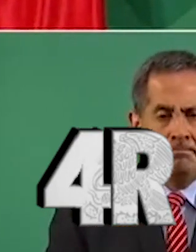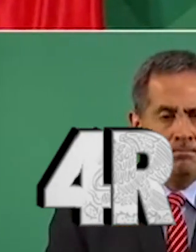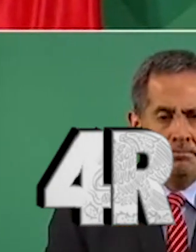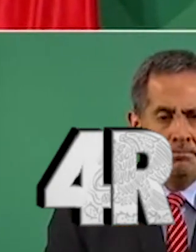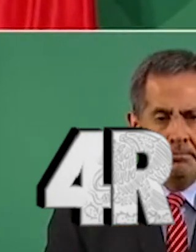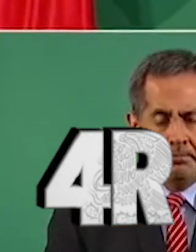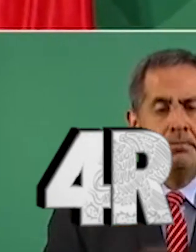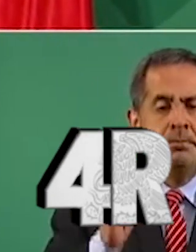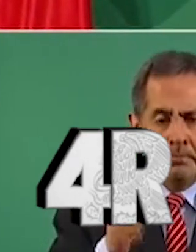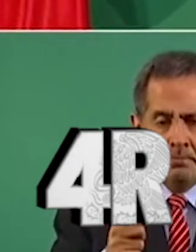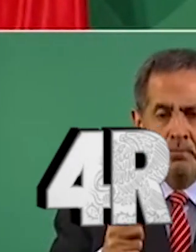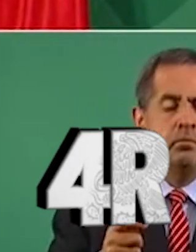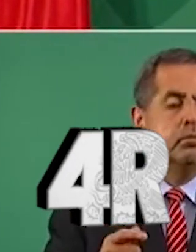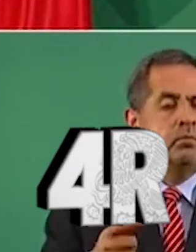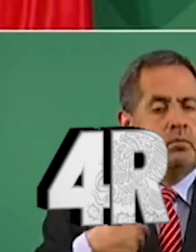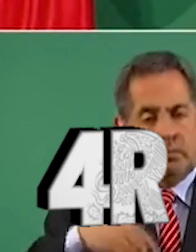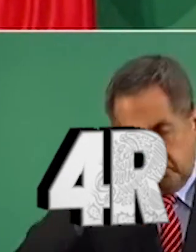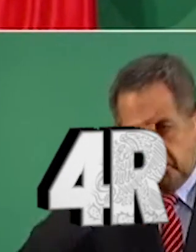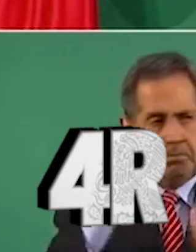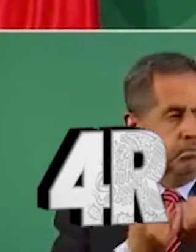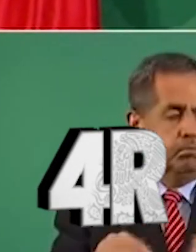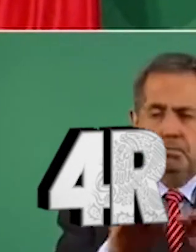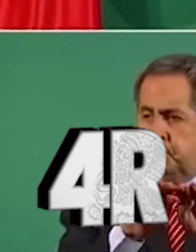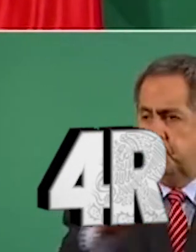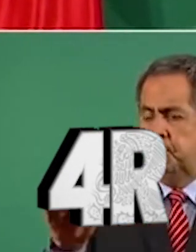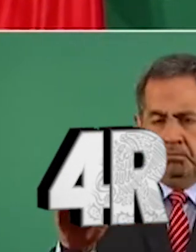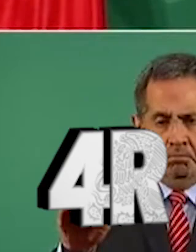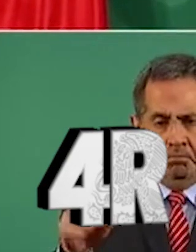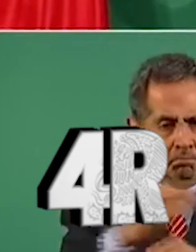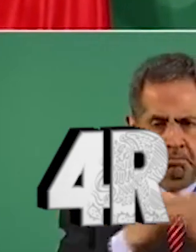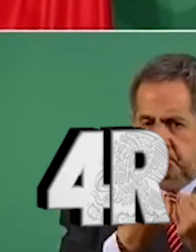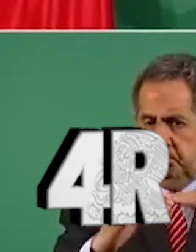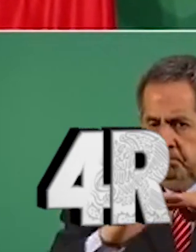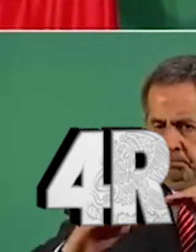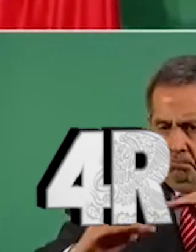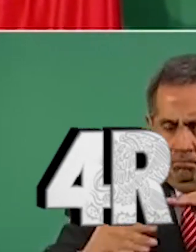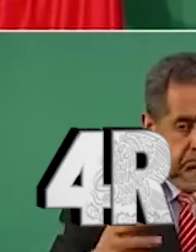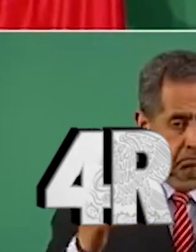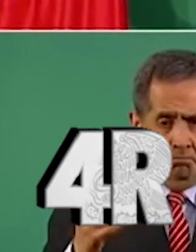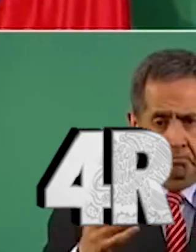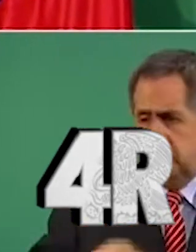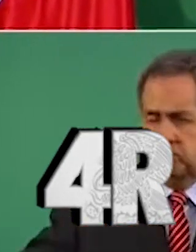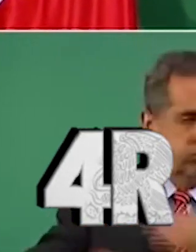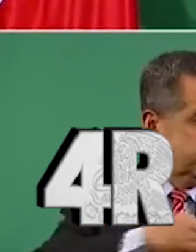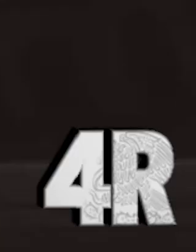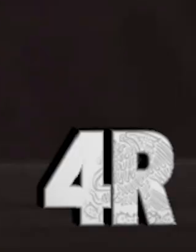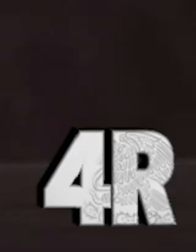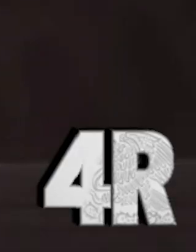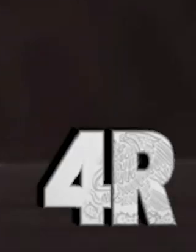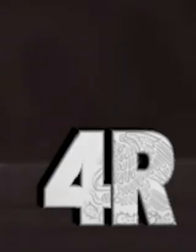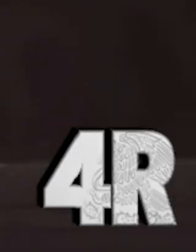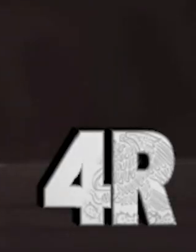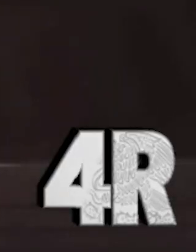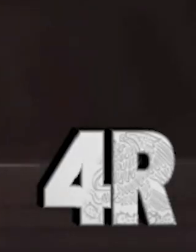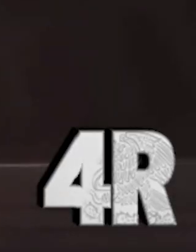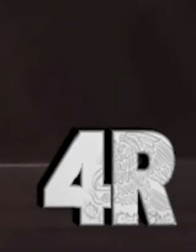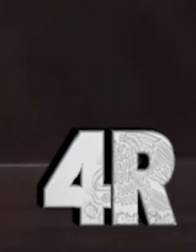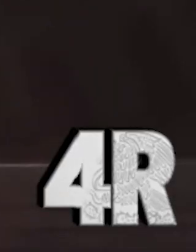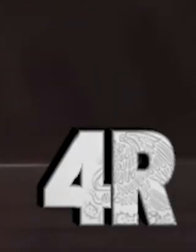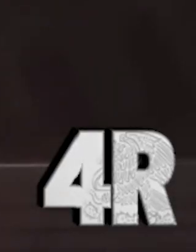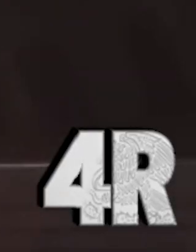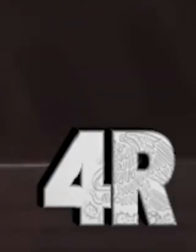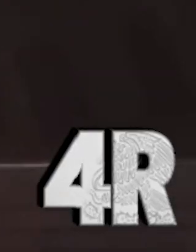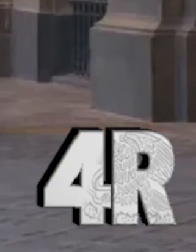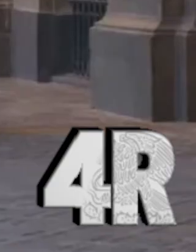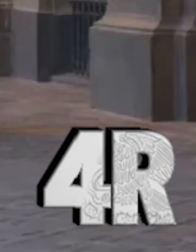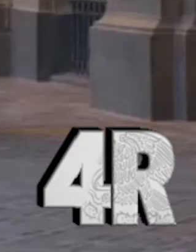su proceso de recuperación y cuál fue el secreto para que él se pudiese recuperar de una manera